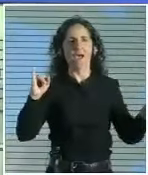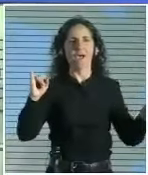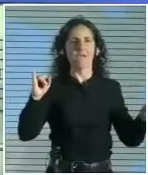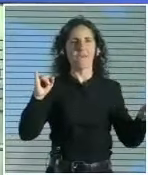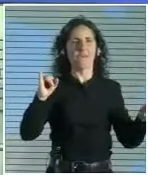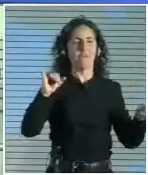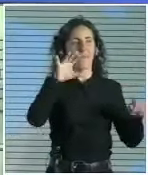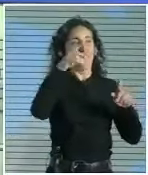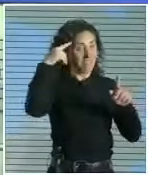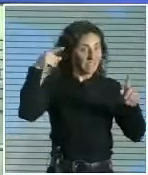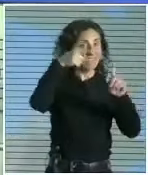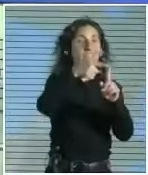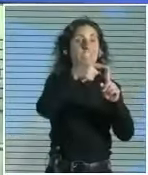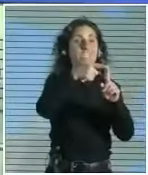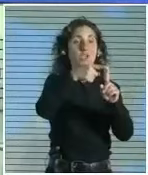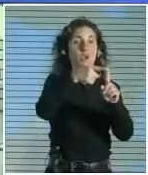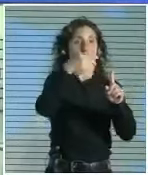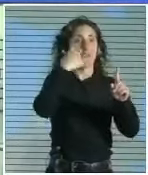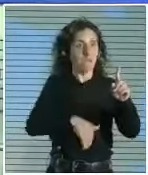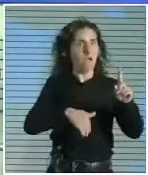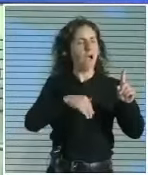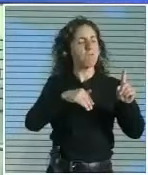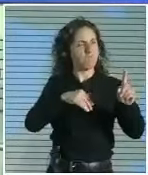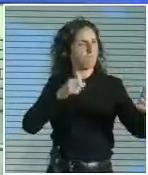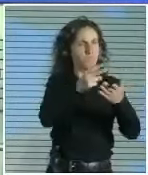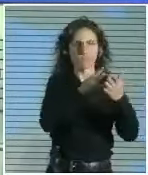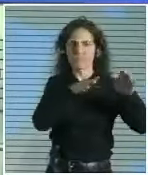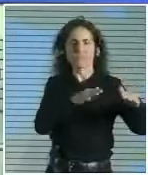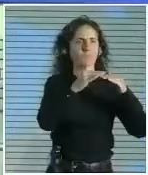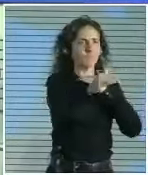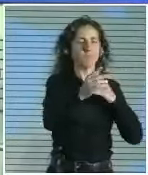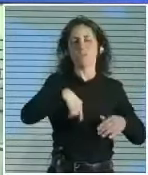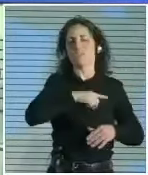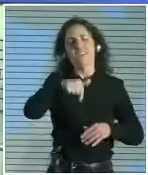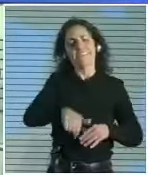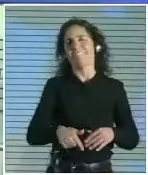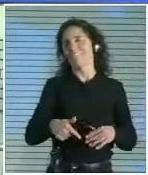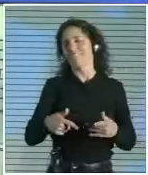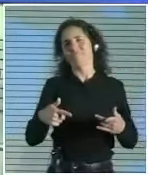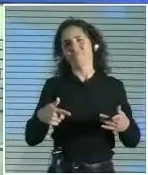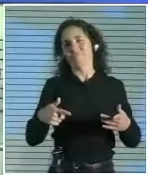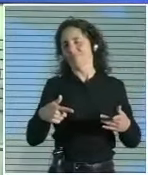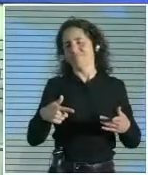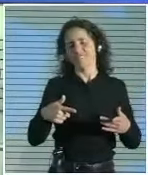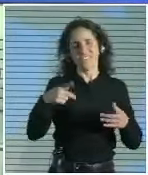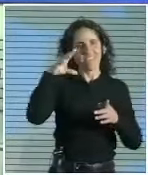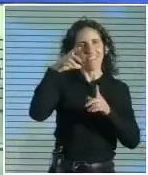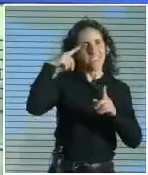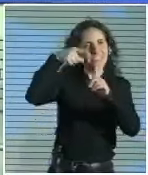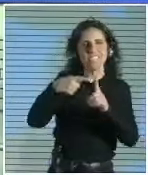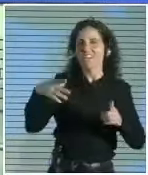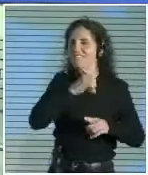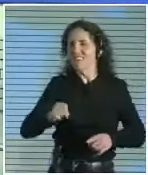esto, y ya decía antes que, claro, estamos en un destino fantástico, consolidadísimo, con un